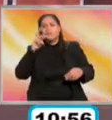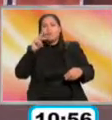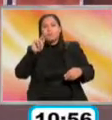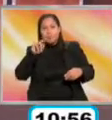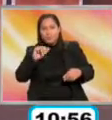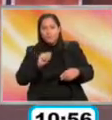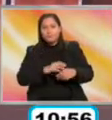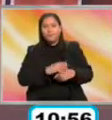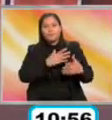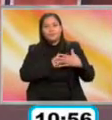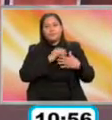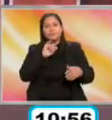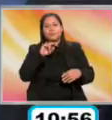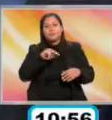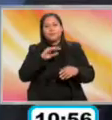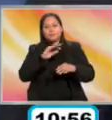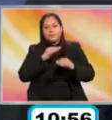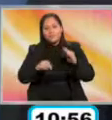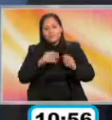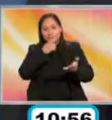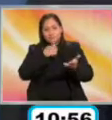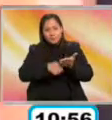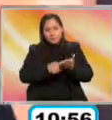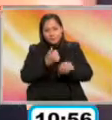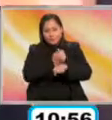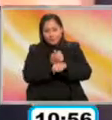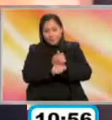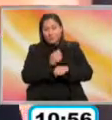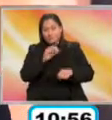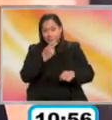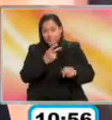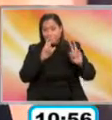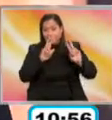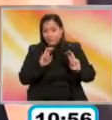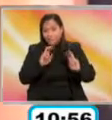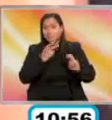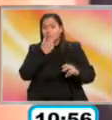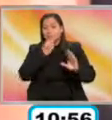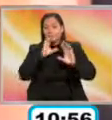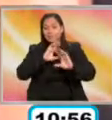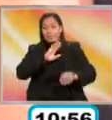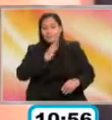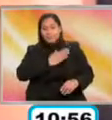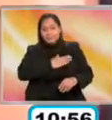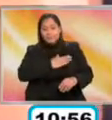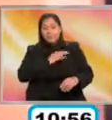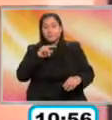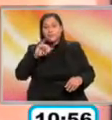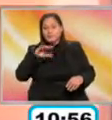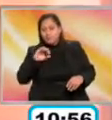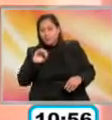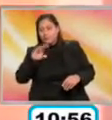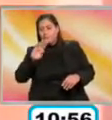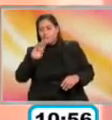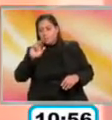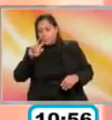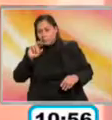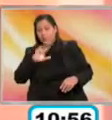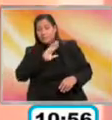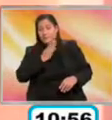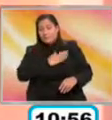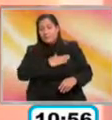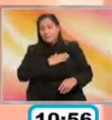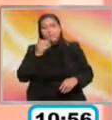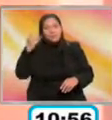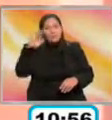final. Cartas amarillas que platicamos de este sencillo. De este sencillo que es un cantante español que se llamaba Nino Bravo, Ajá. que en España